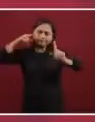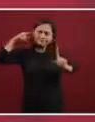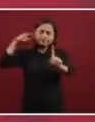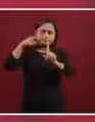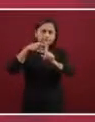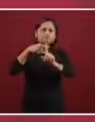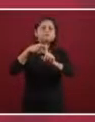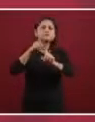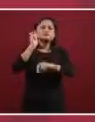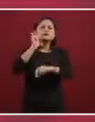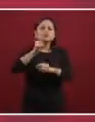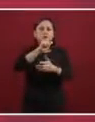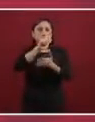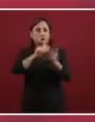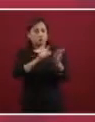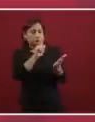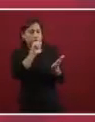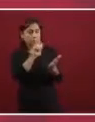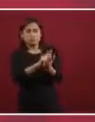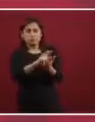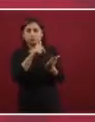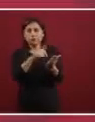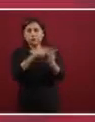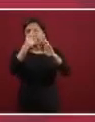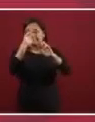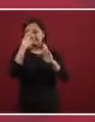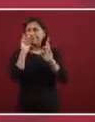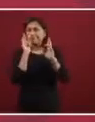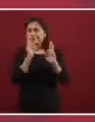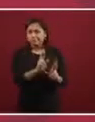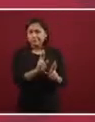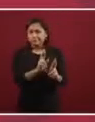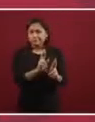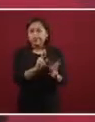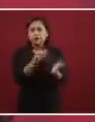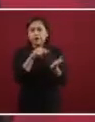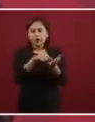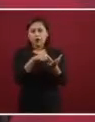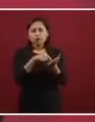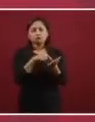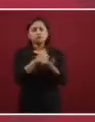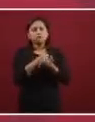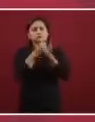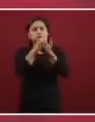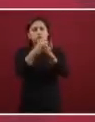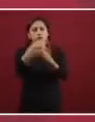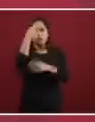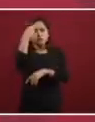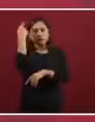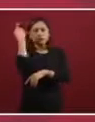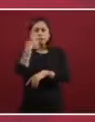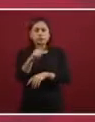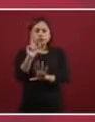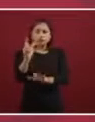en el marco de la ley, que haya una mejor distribución del ingreso,